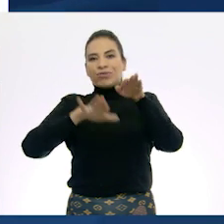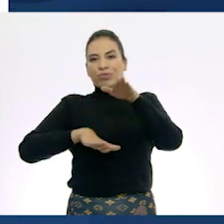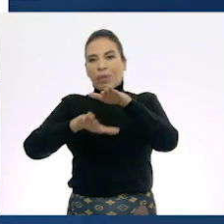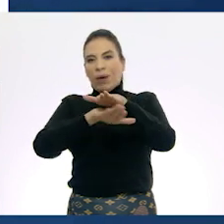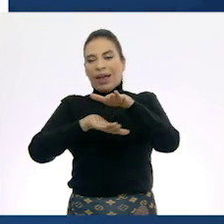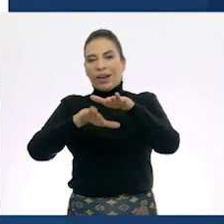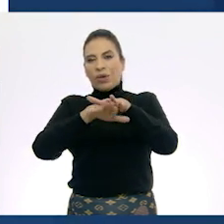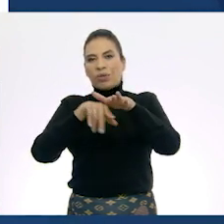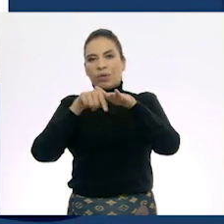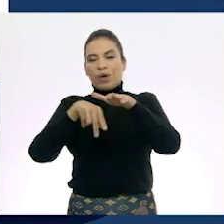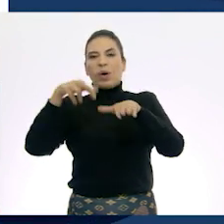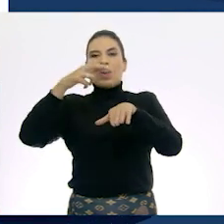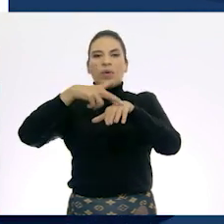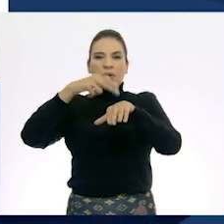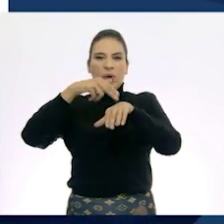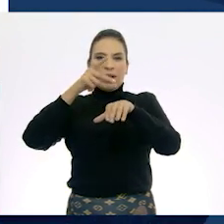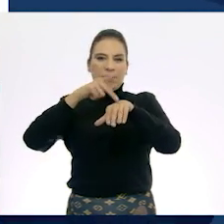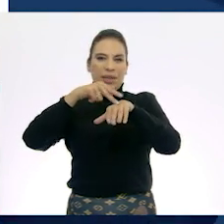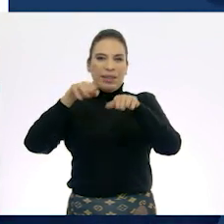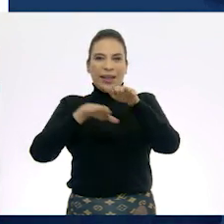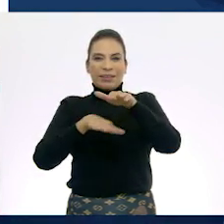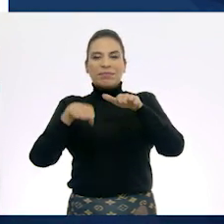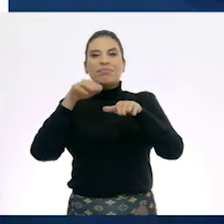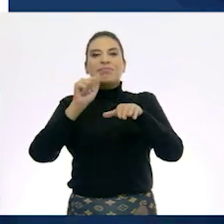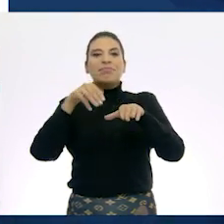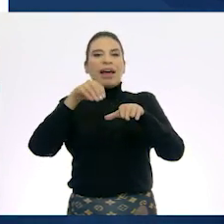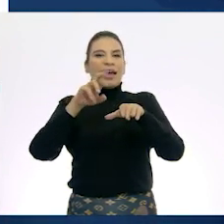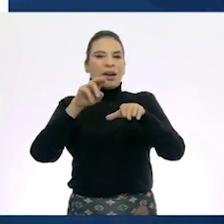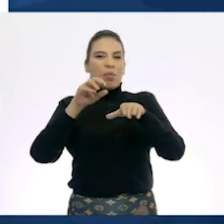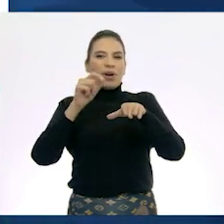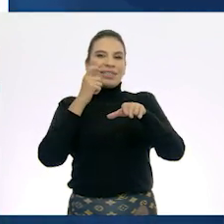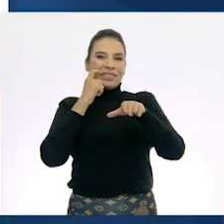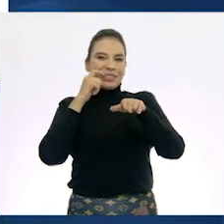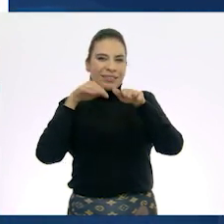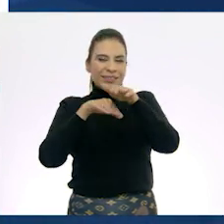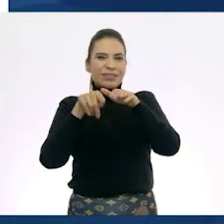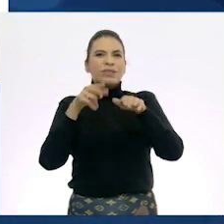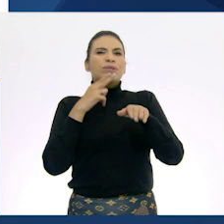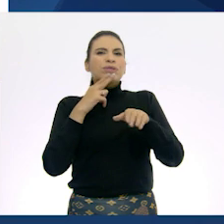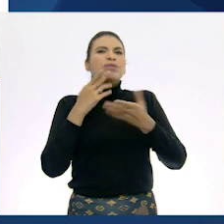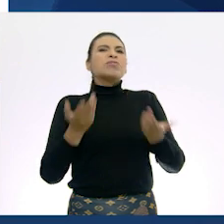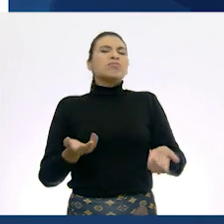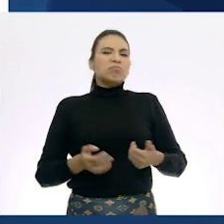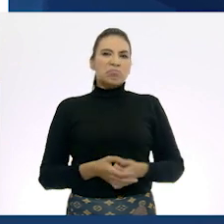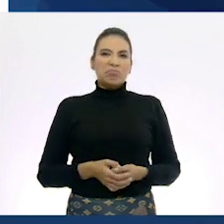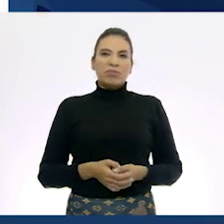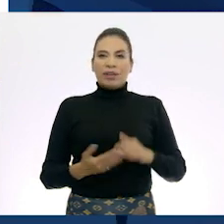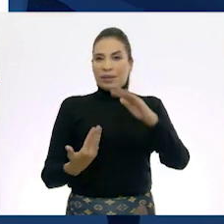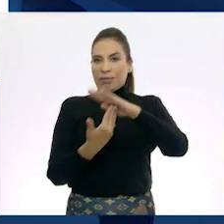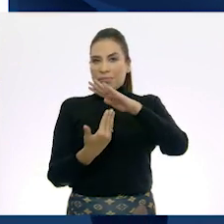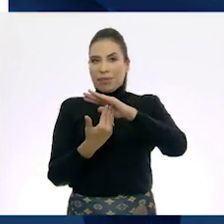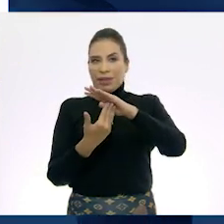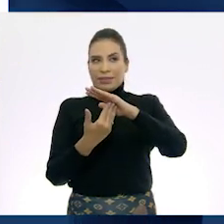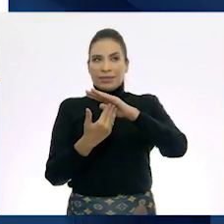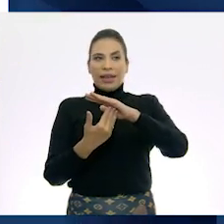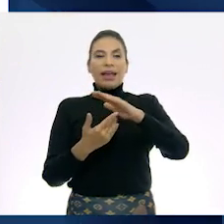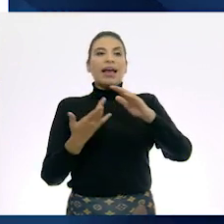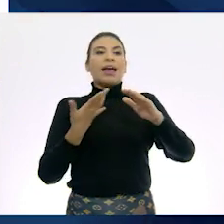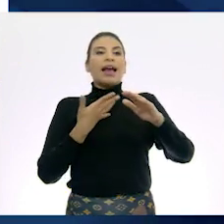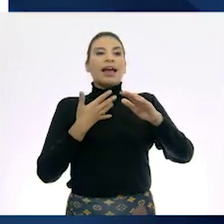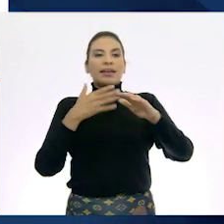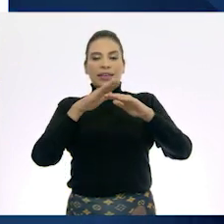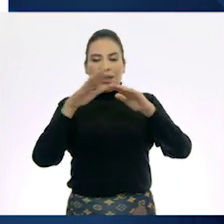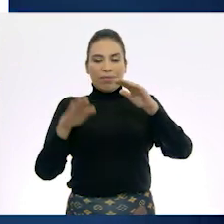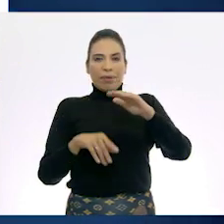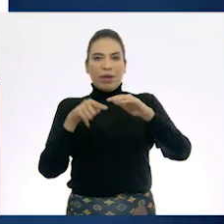las uh-huh. Rocas de mármol que tenemos propiamente. ¿Y en dónde se va a ocupar? En la mesa que tenemos